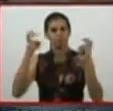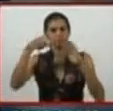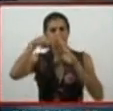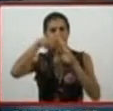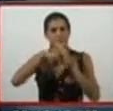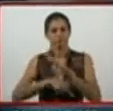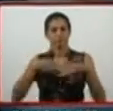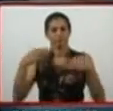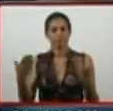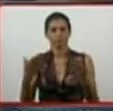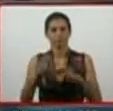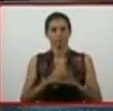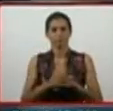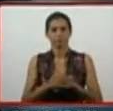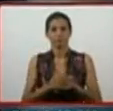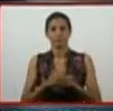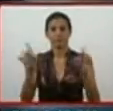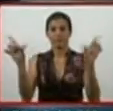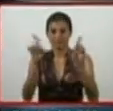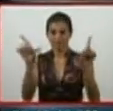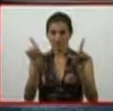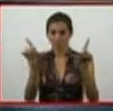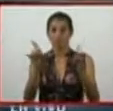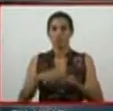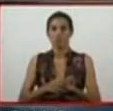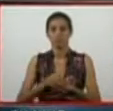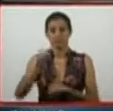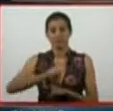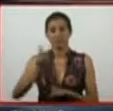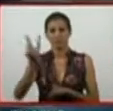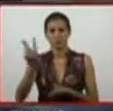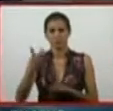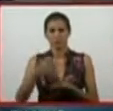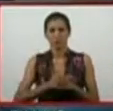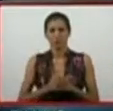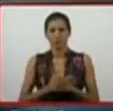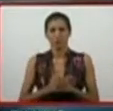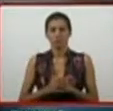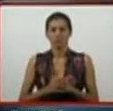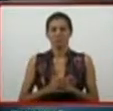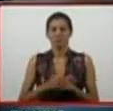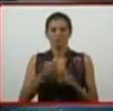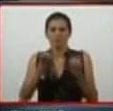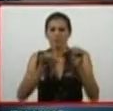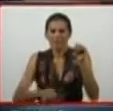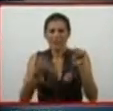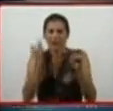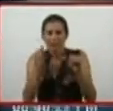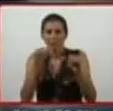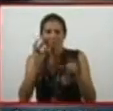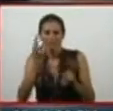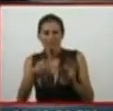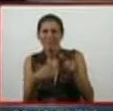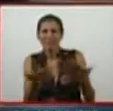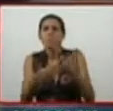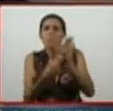la situación de la televisión en Venezuela en este momento, los contenidos que la caracterizan,